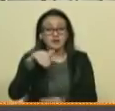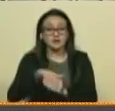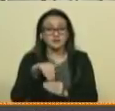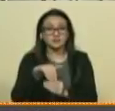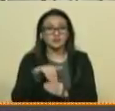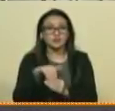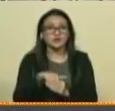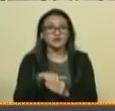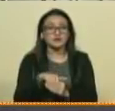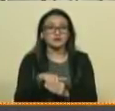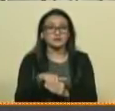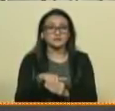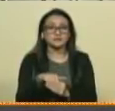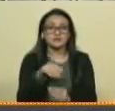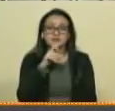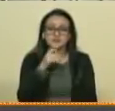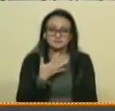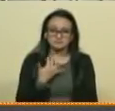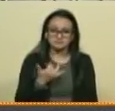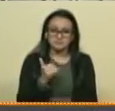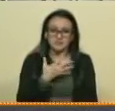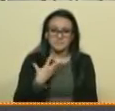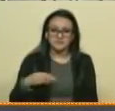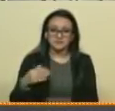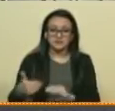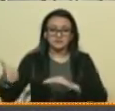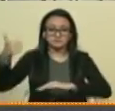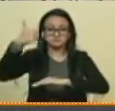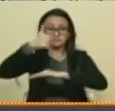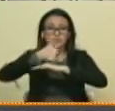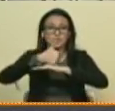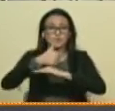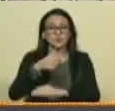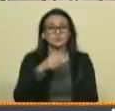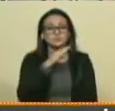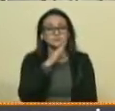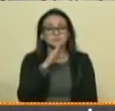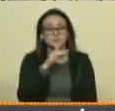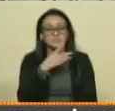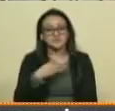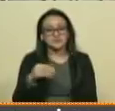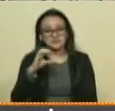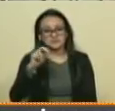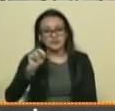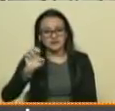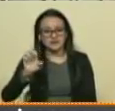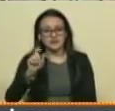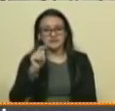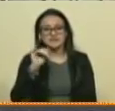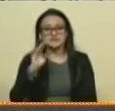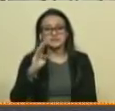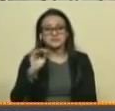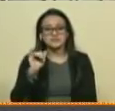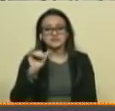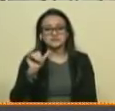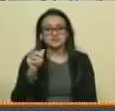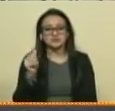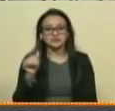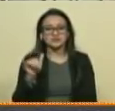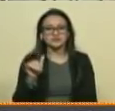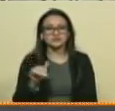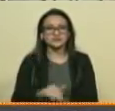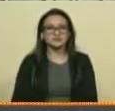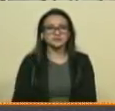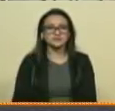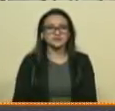estuvo presente la presidenta del máximo ente comicial, Tibisay Lucena. Durante esta inscripción, este